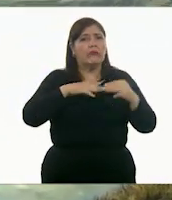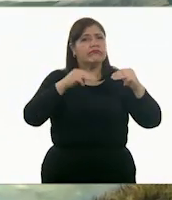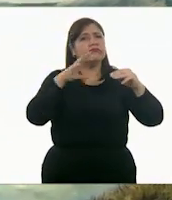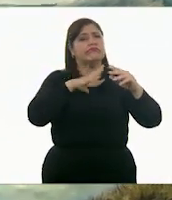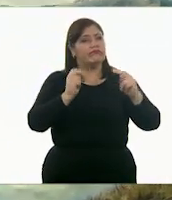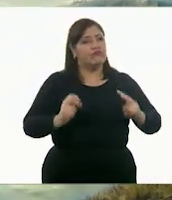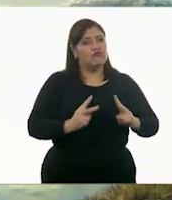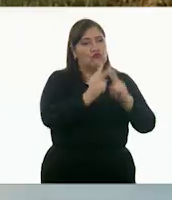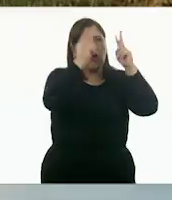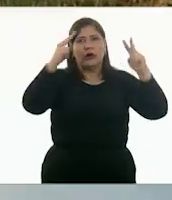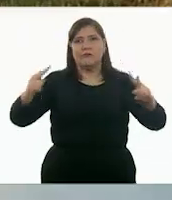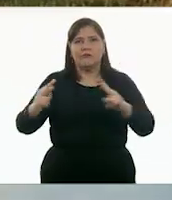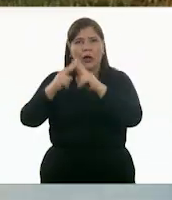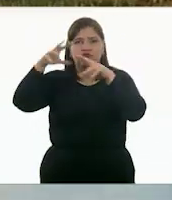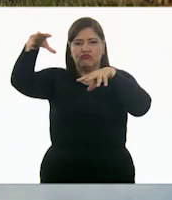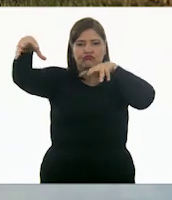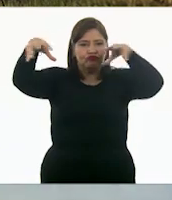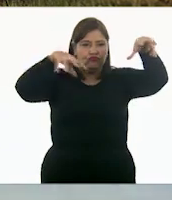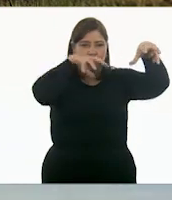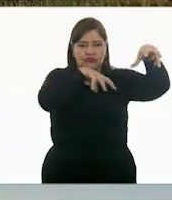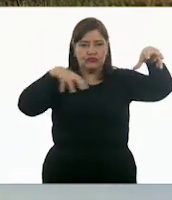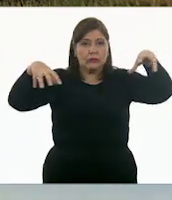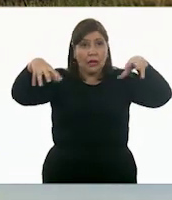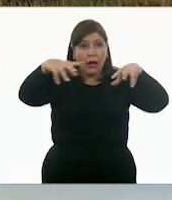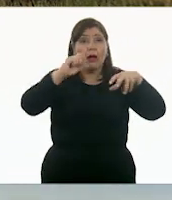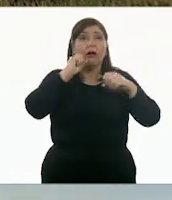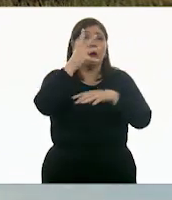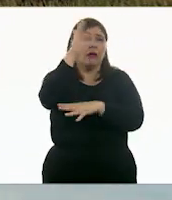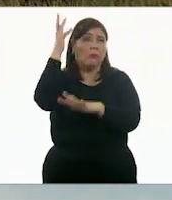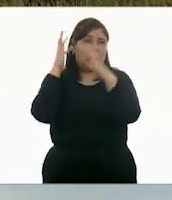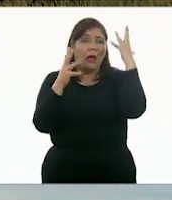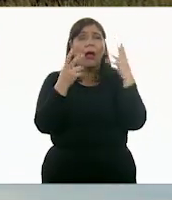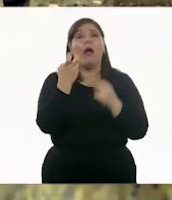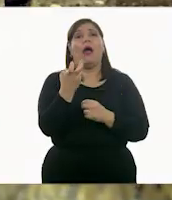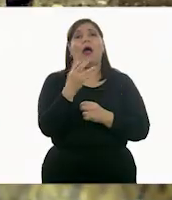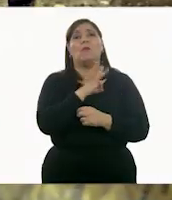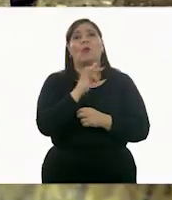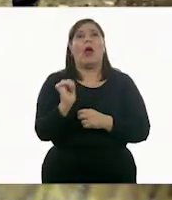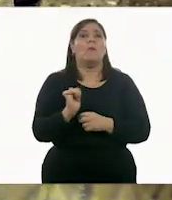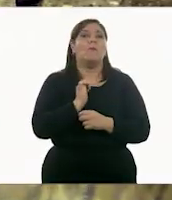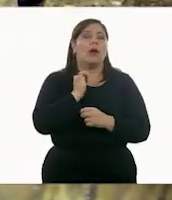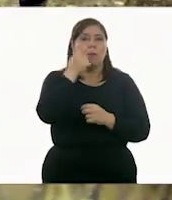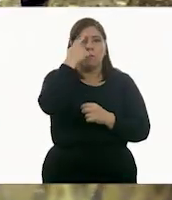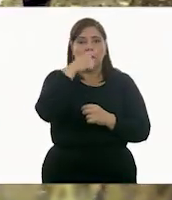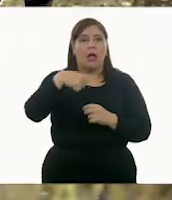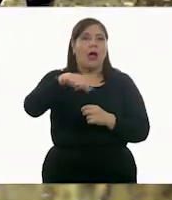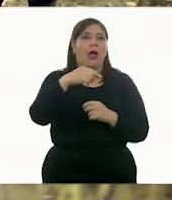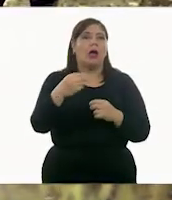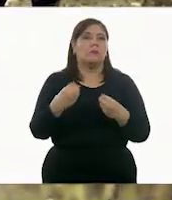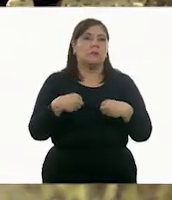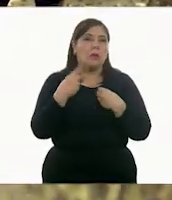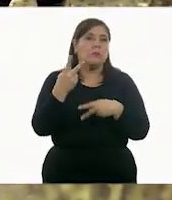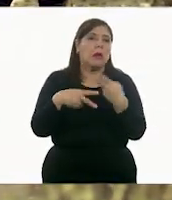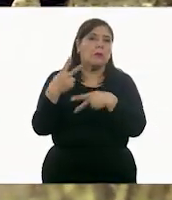y densos bosques, con un clima templado muy favorable para el desarrollo de la vida.